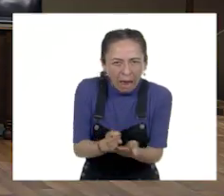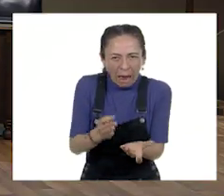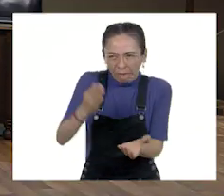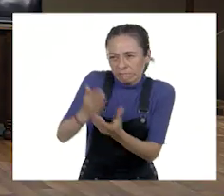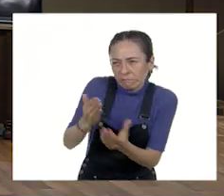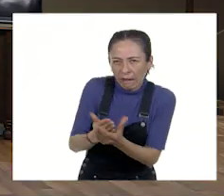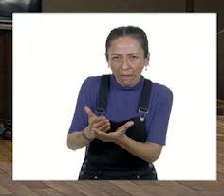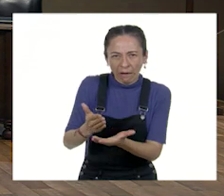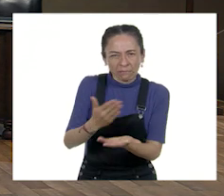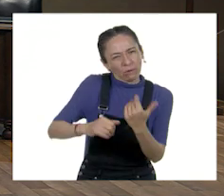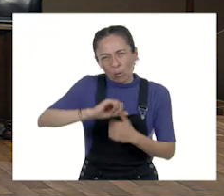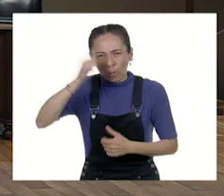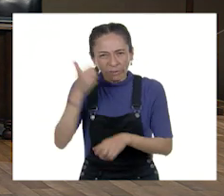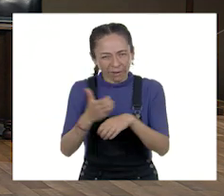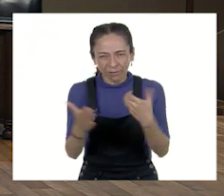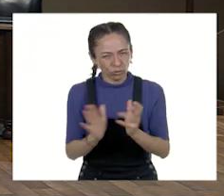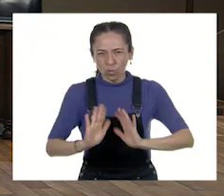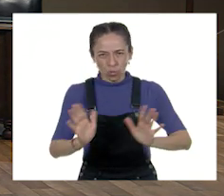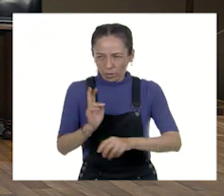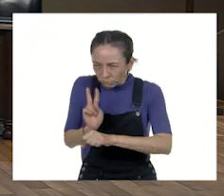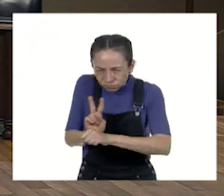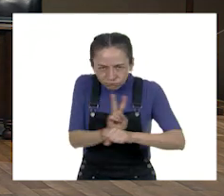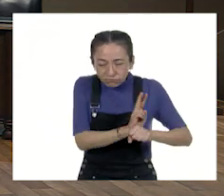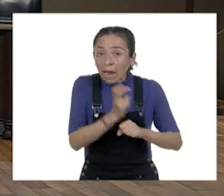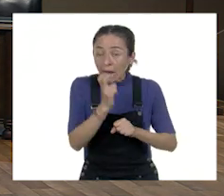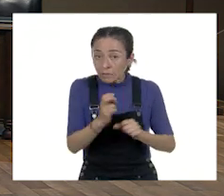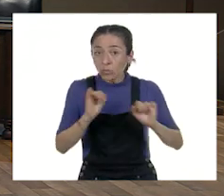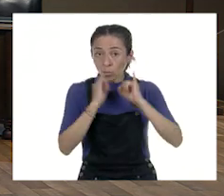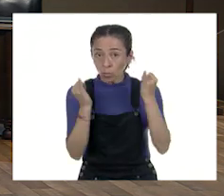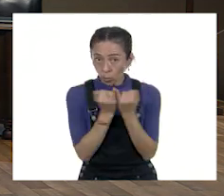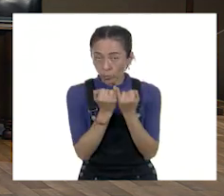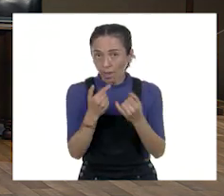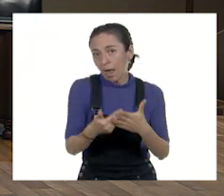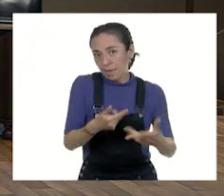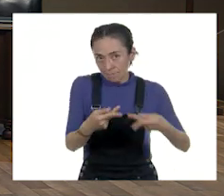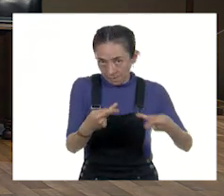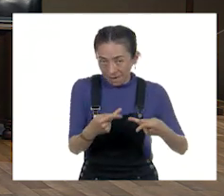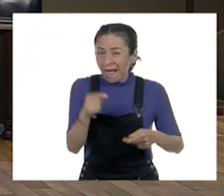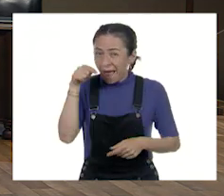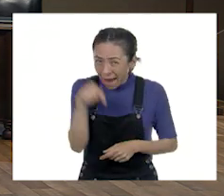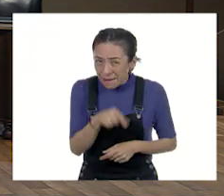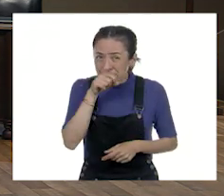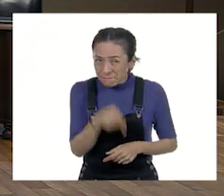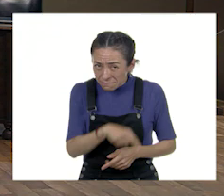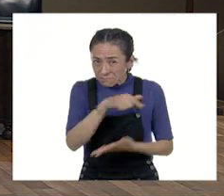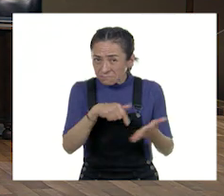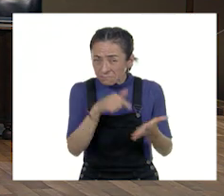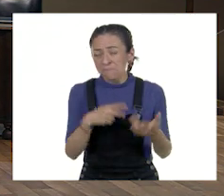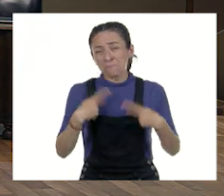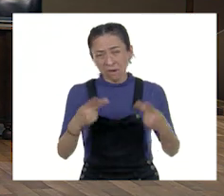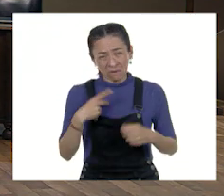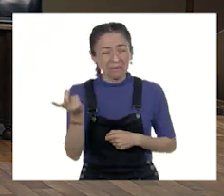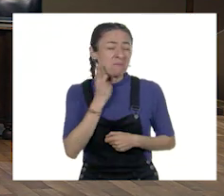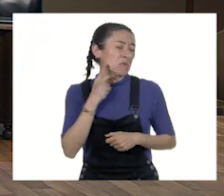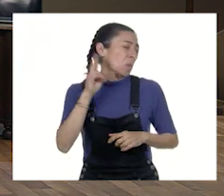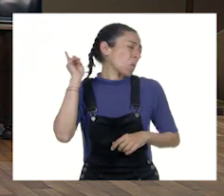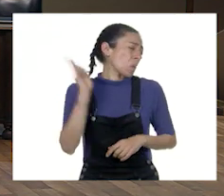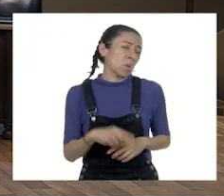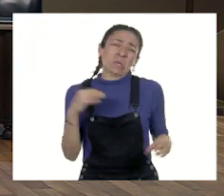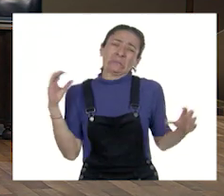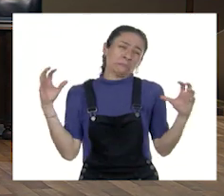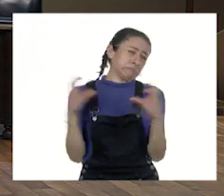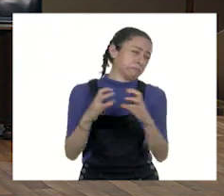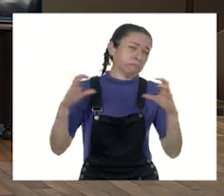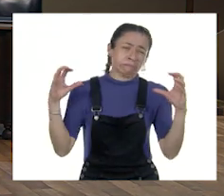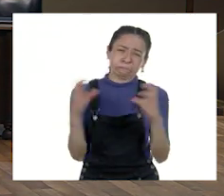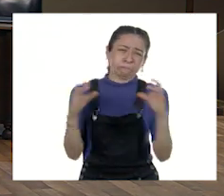Pues en estas juntas previas al Congreso Constituyente, los diputados se dieron hasta con la cubeta, porque había dos grupos dominantes,